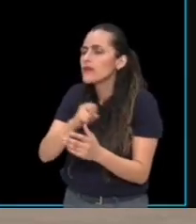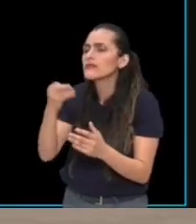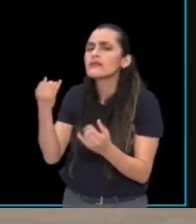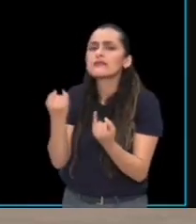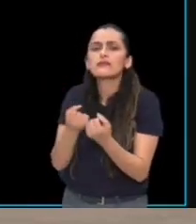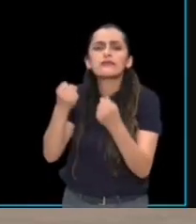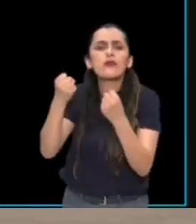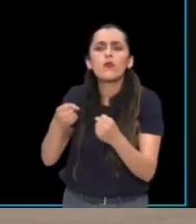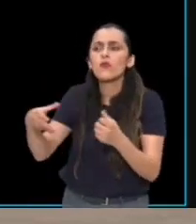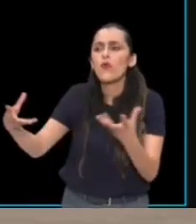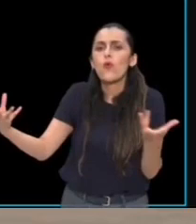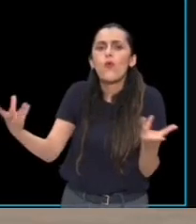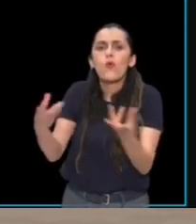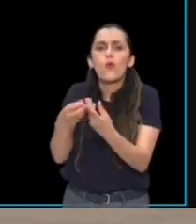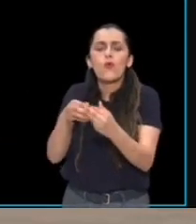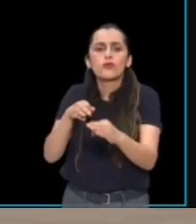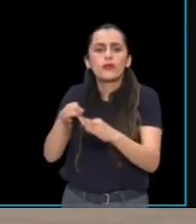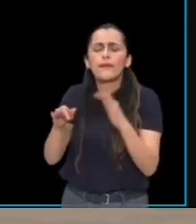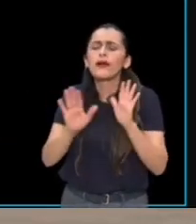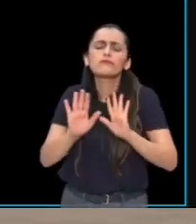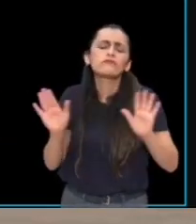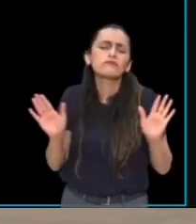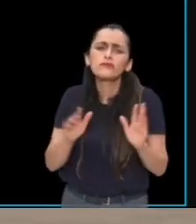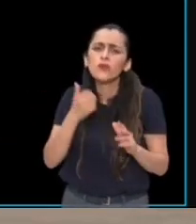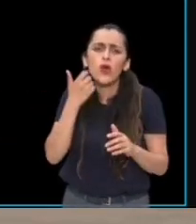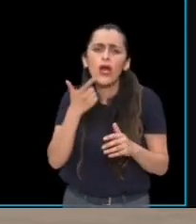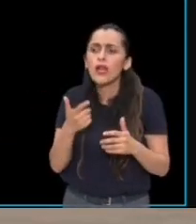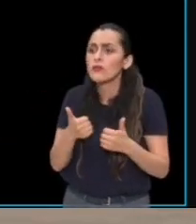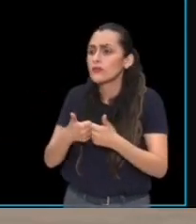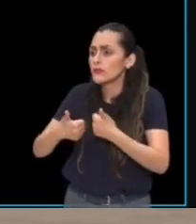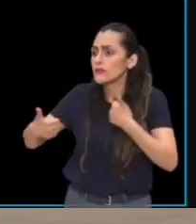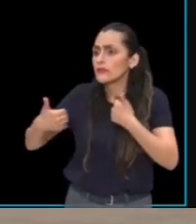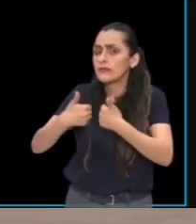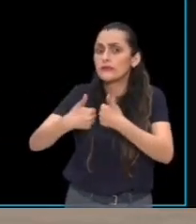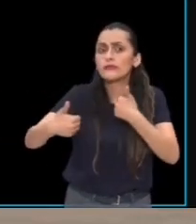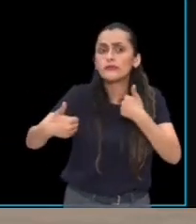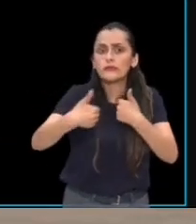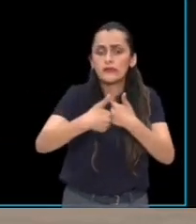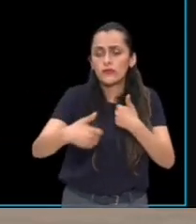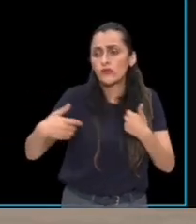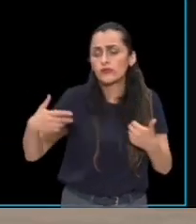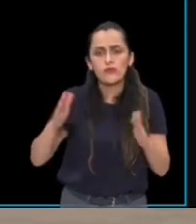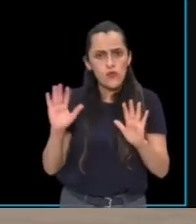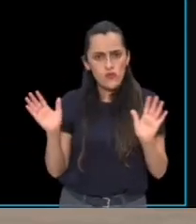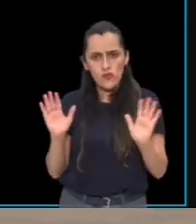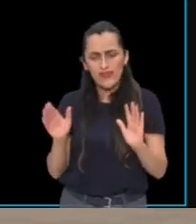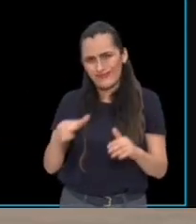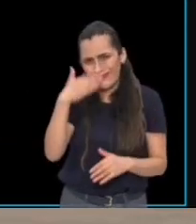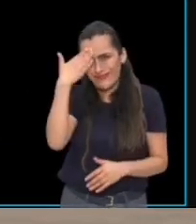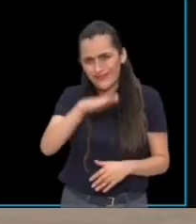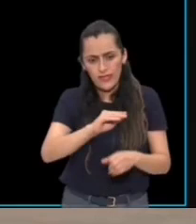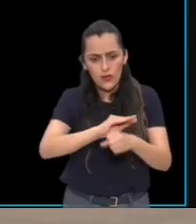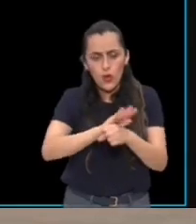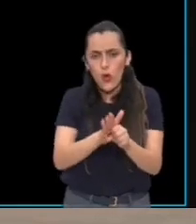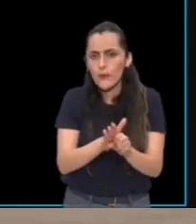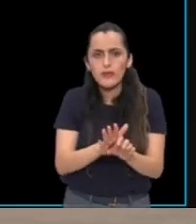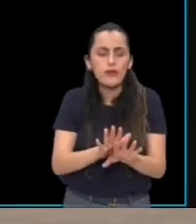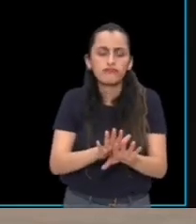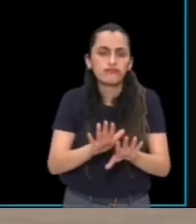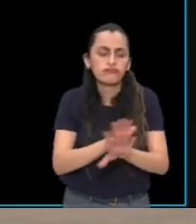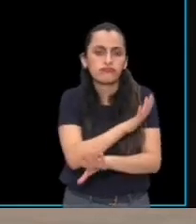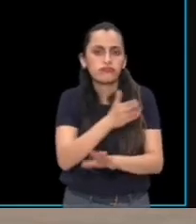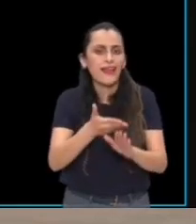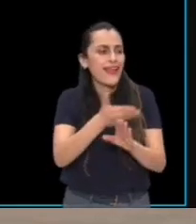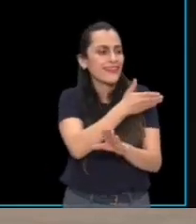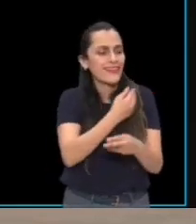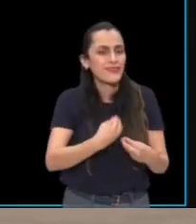es muy importante no polarizar, sobre todo entender que el COVID nos vino a cambiar la vida y que tenemos